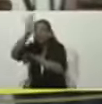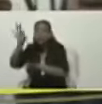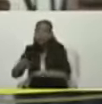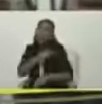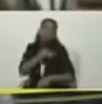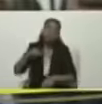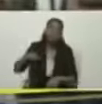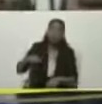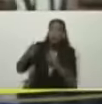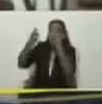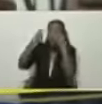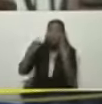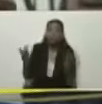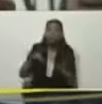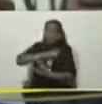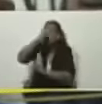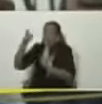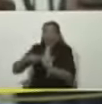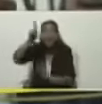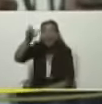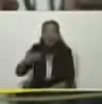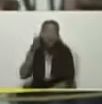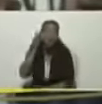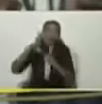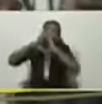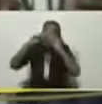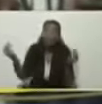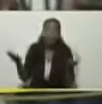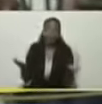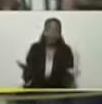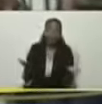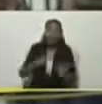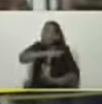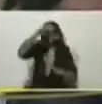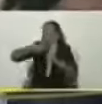nosotros. Ustedes lo son todo, la mujer lo es todo.